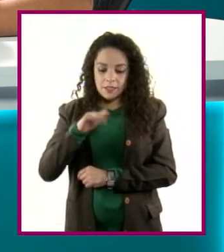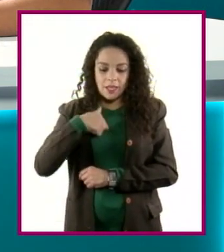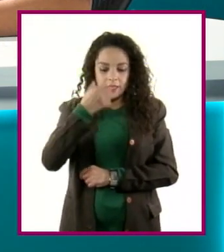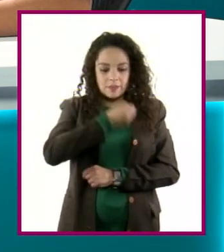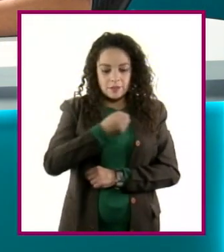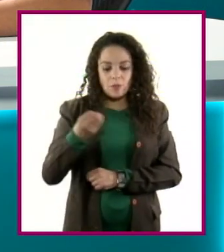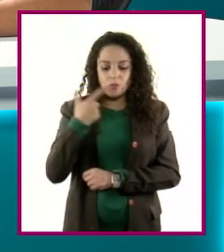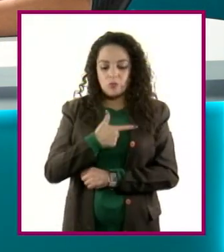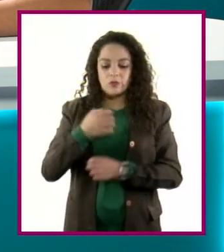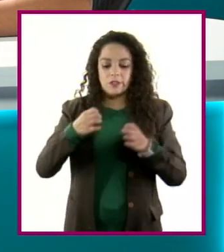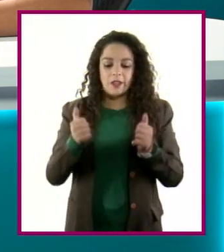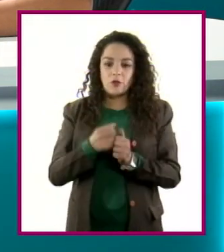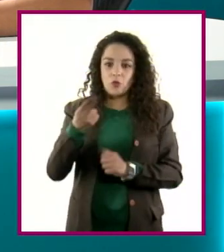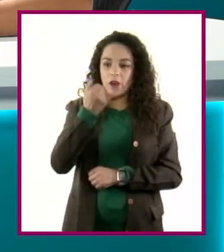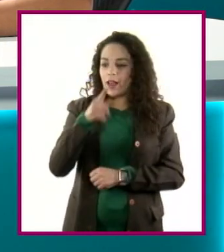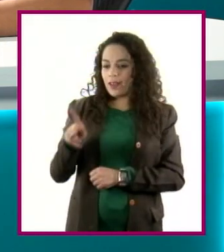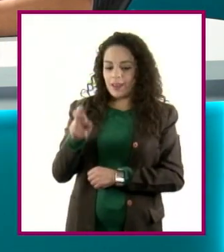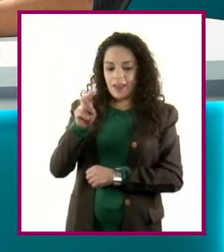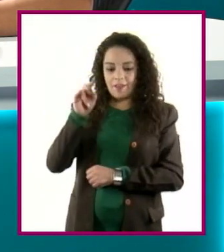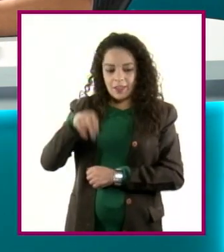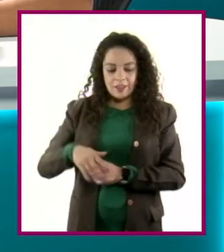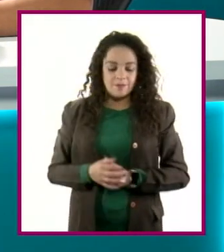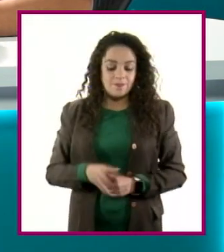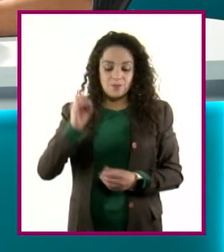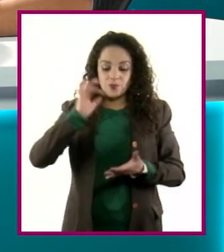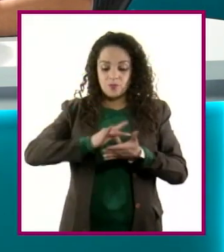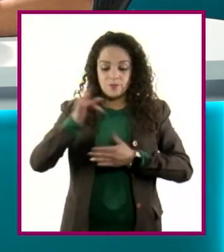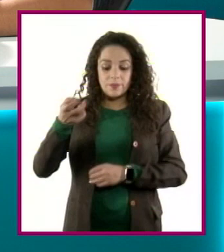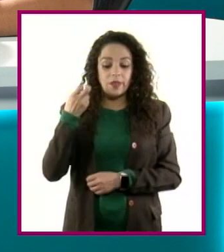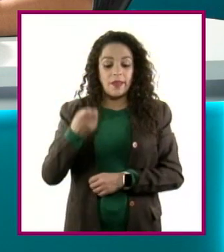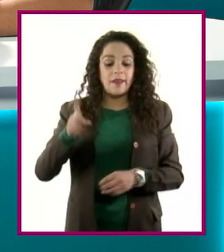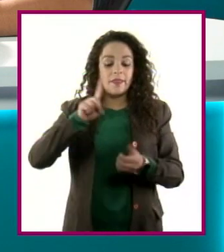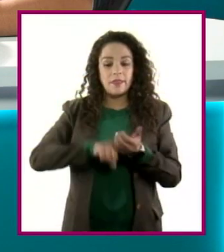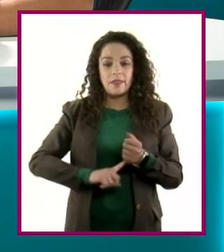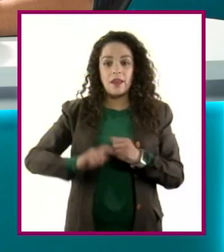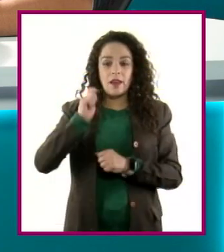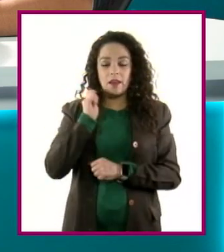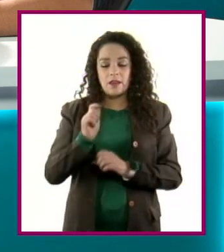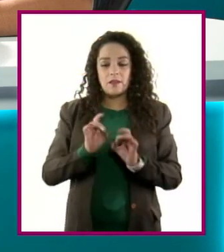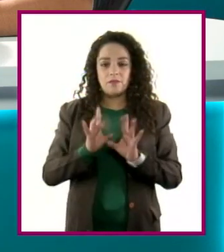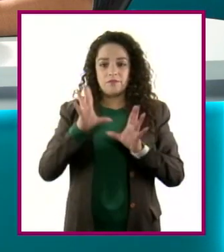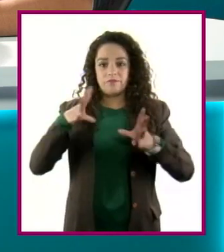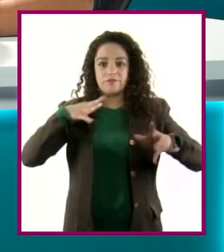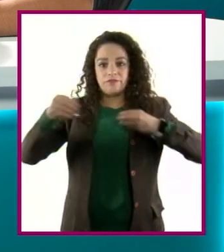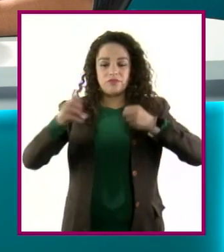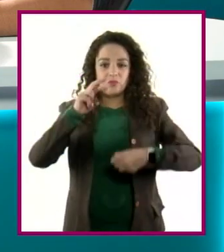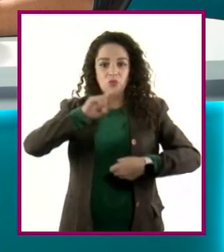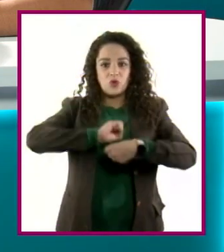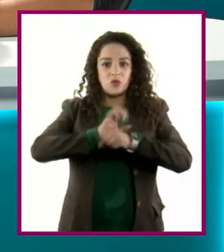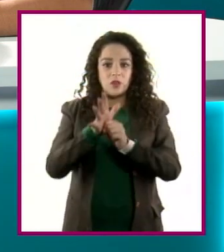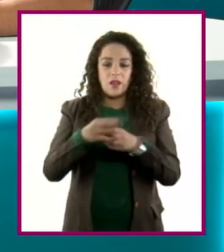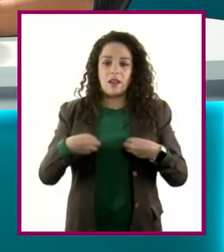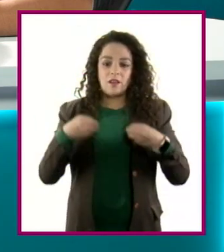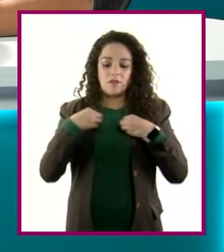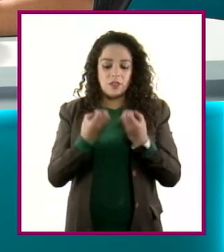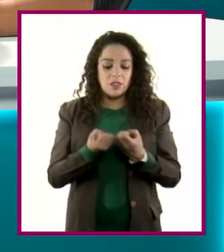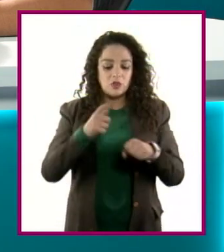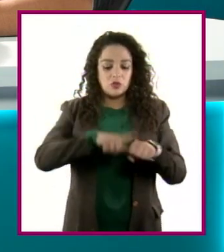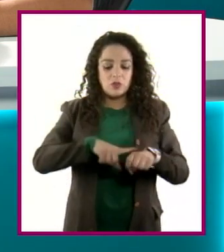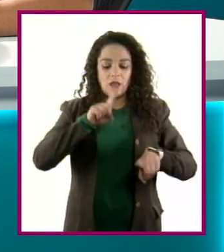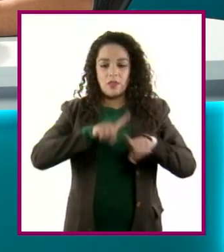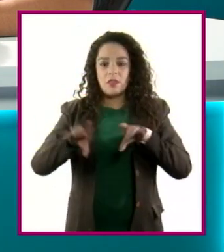con Kevin. Muchas gracias, Ainda. En esta emisión hablaremos sobre los efectos de la pandemia del COVID-19 en la vida social y las